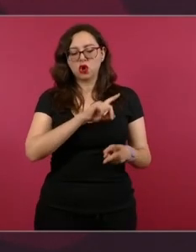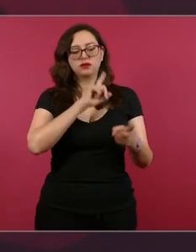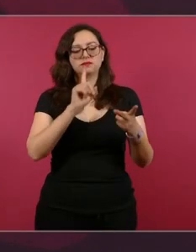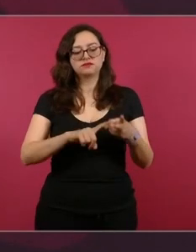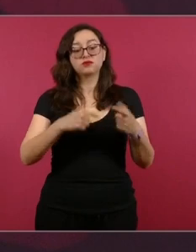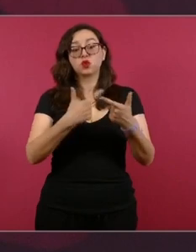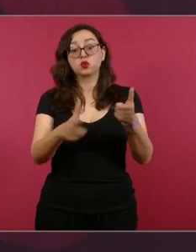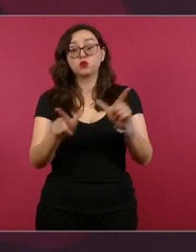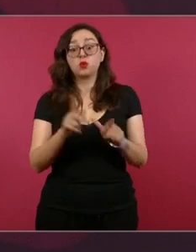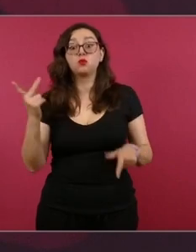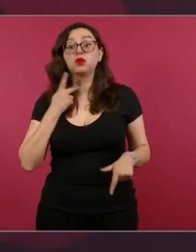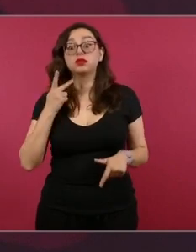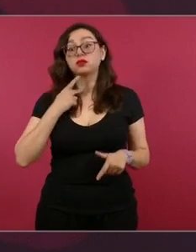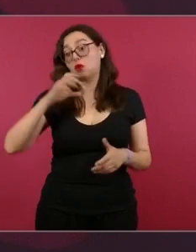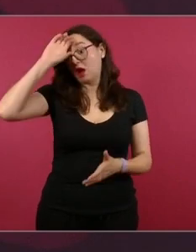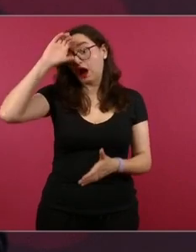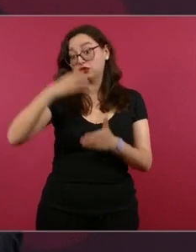luego